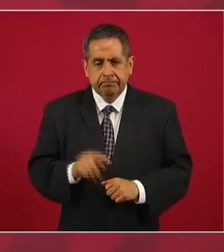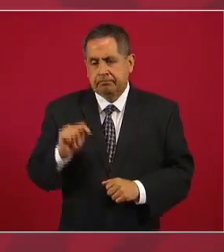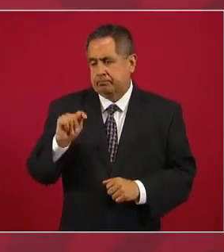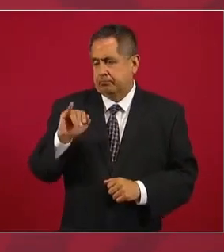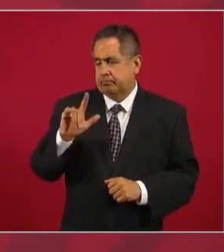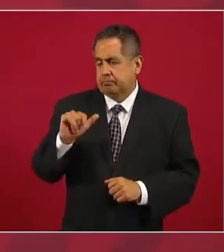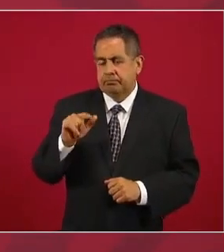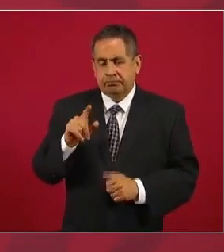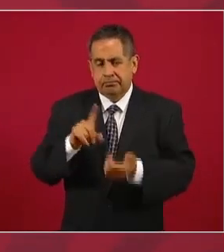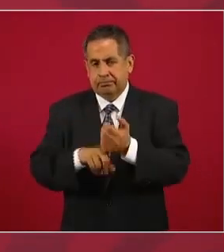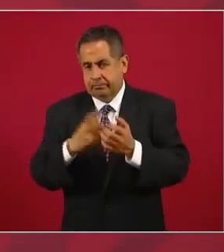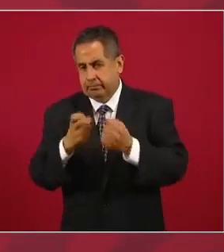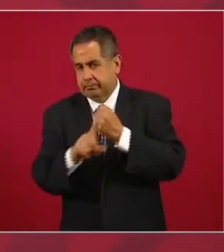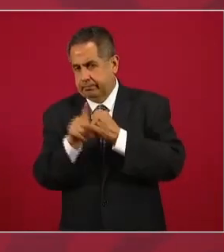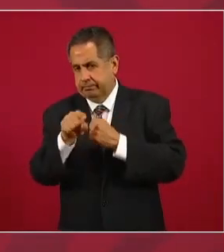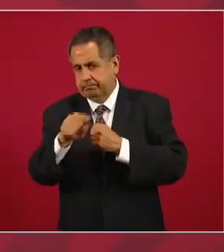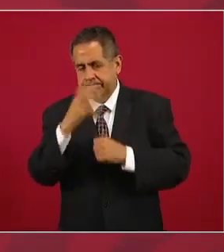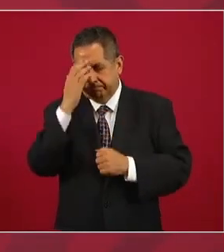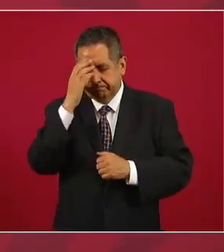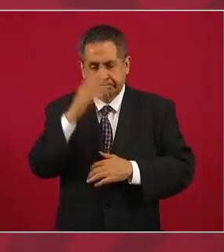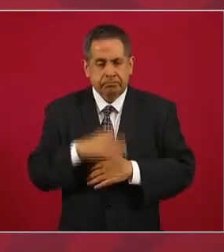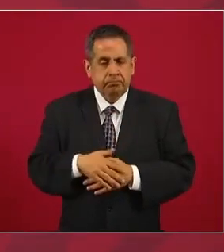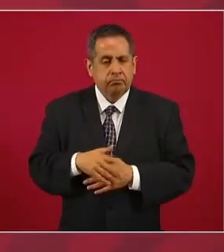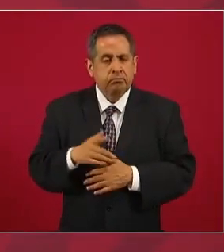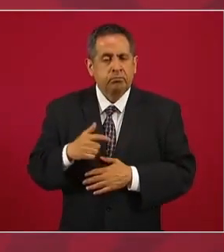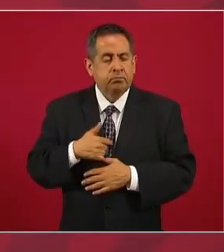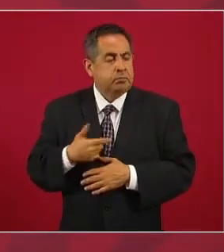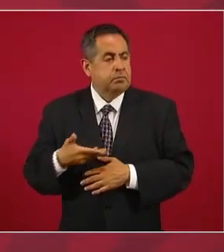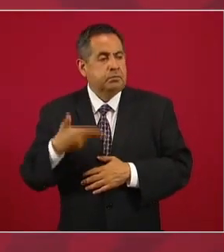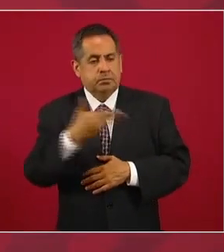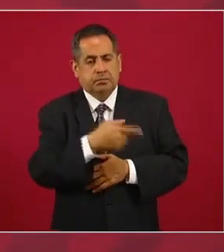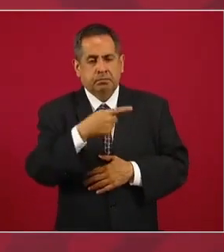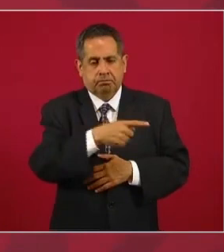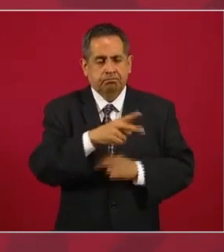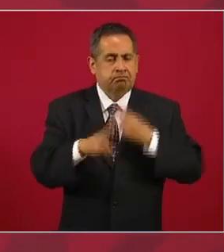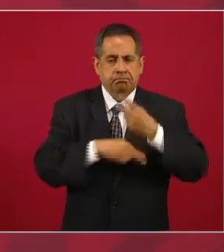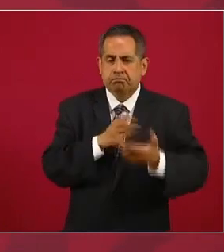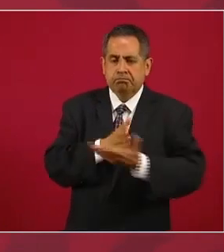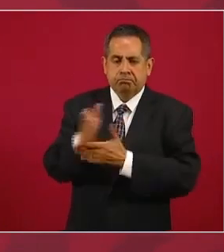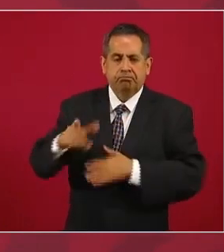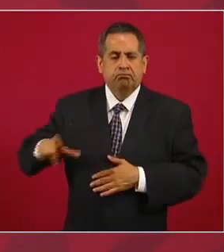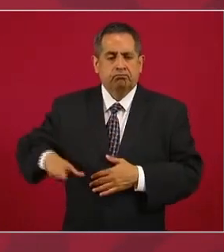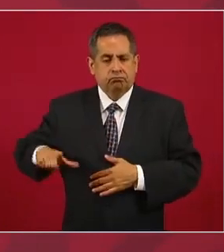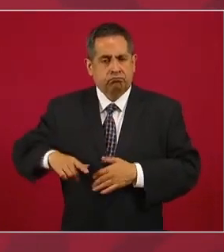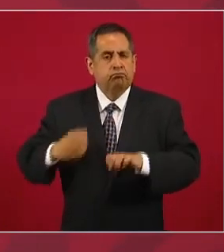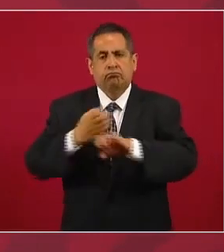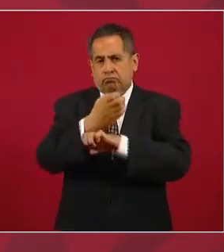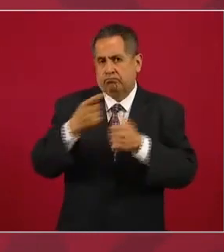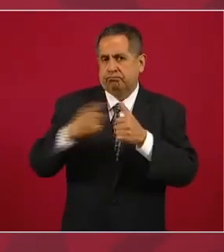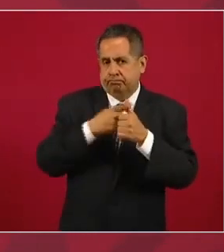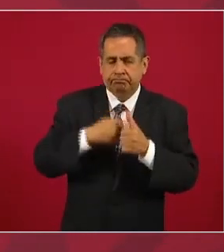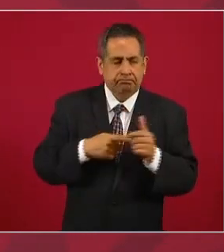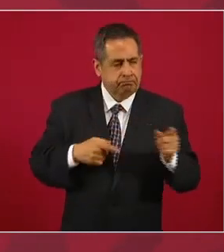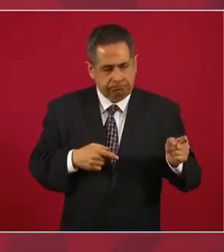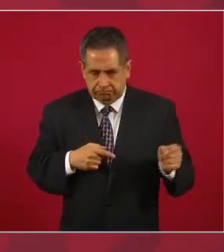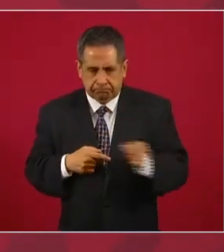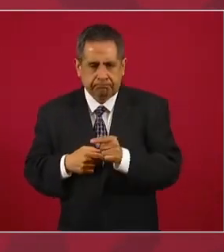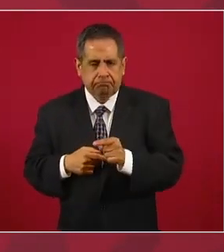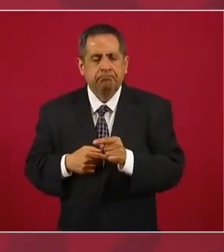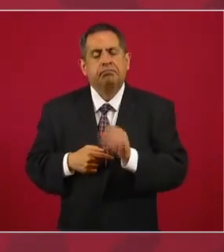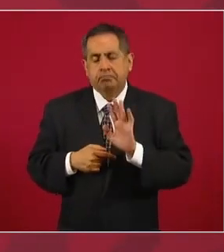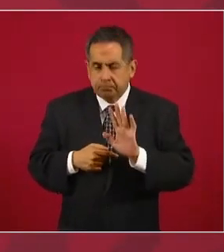Tila y también el problema. Vamos a pedir que intervenga el gobierno del estado. Ahora